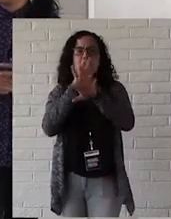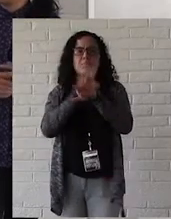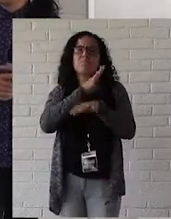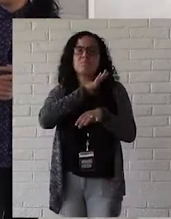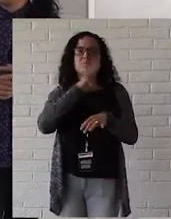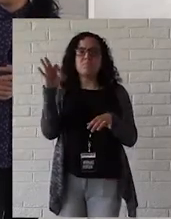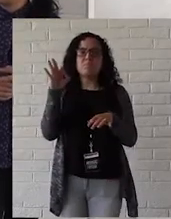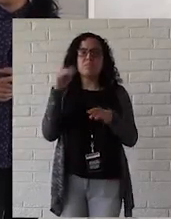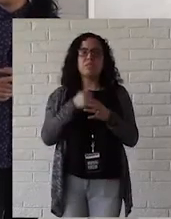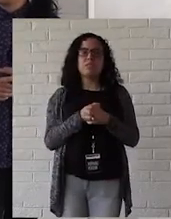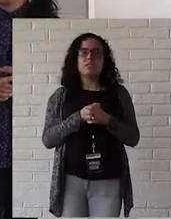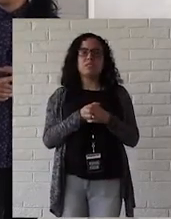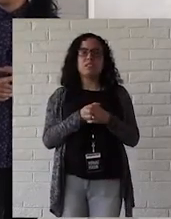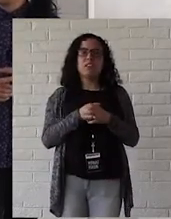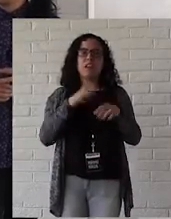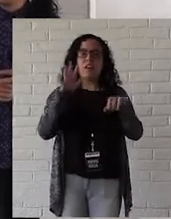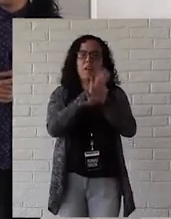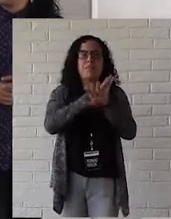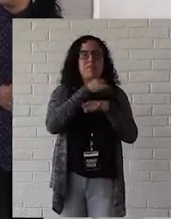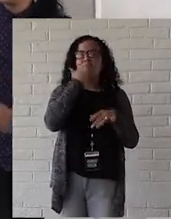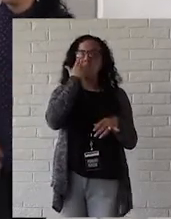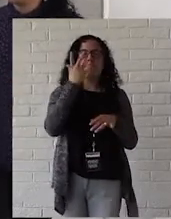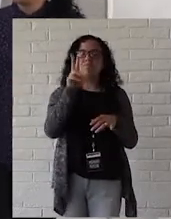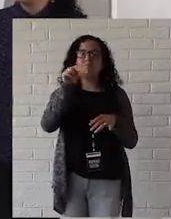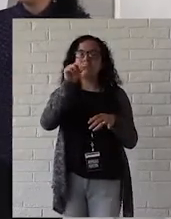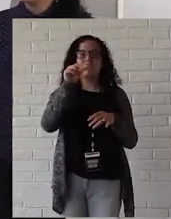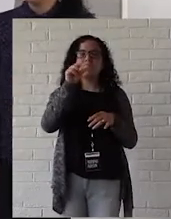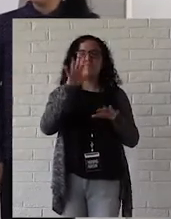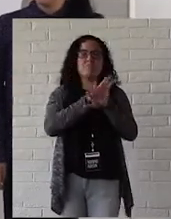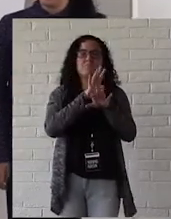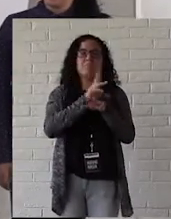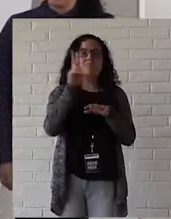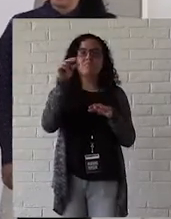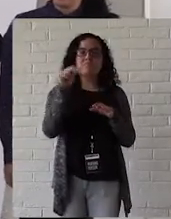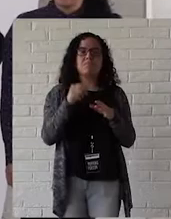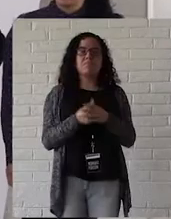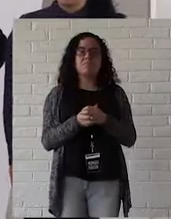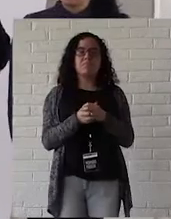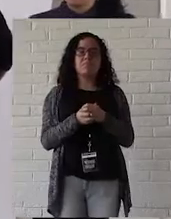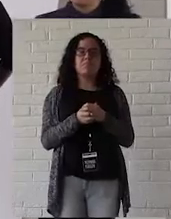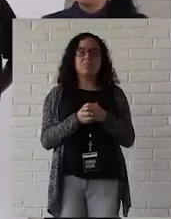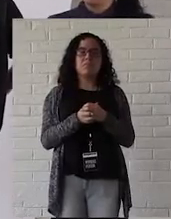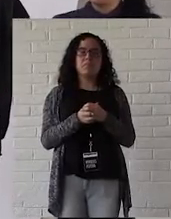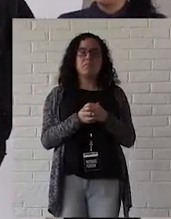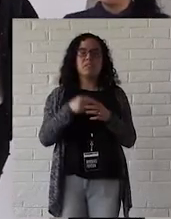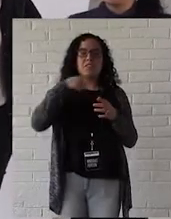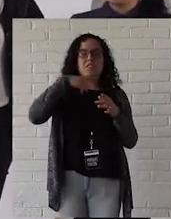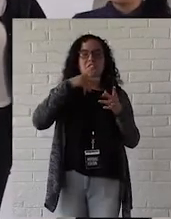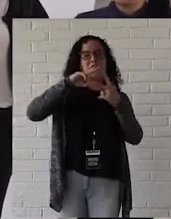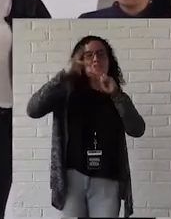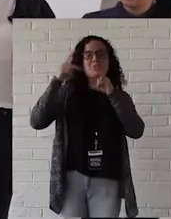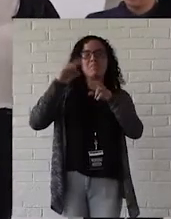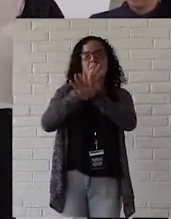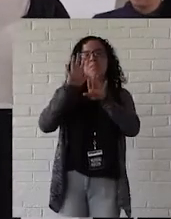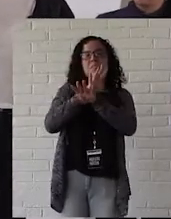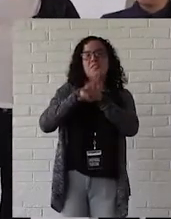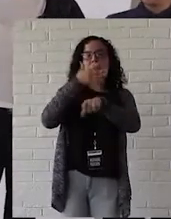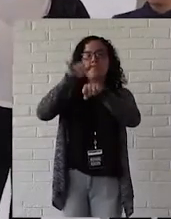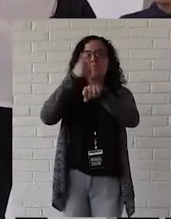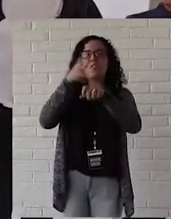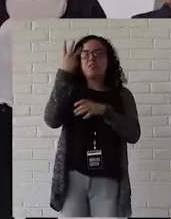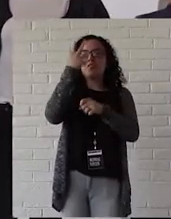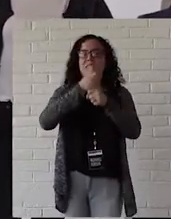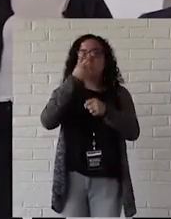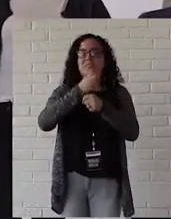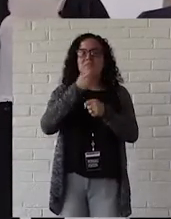aplicó psicología y tal, entonces no lo voy a cambiar. Entonces voy a pasar el primero, sino el segundo. Para darle la vuelta al mentalista 5 veces. Entonces me voy a quedar con el tercero, no